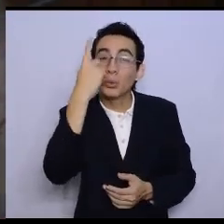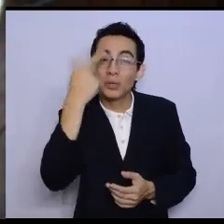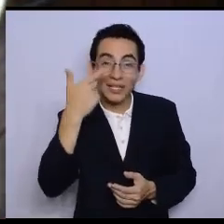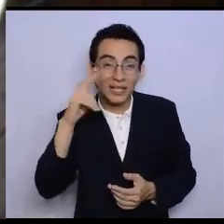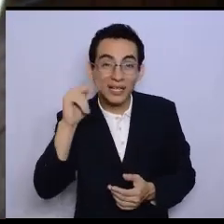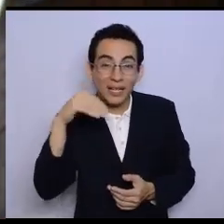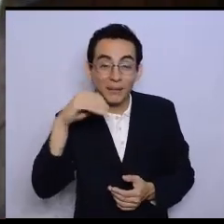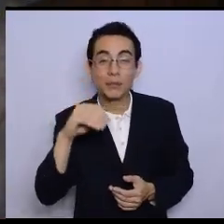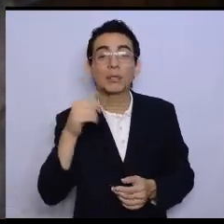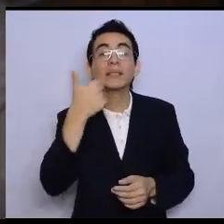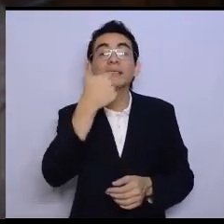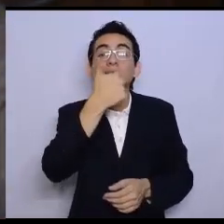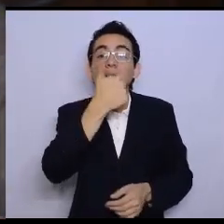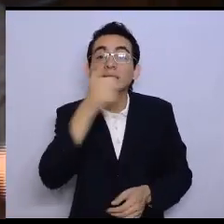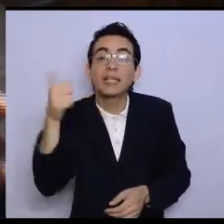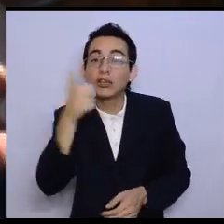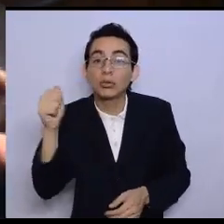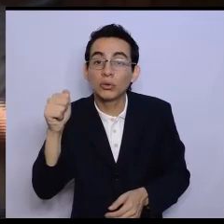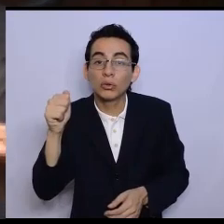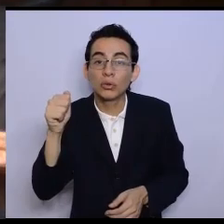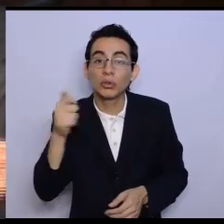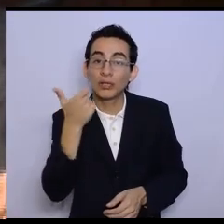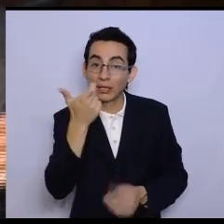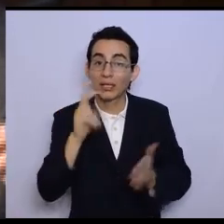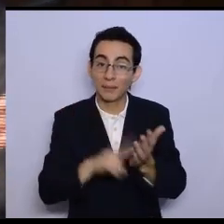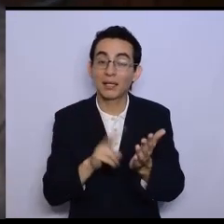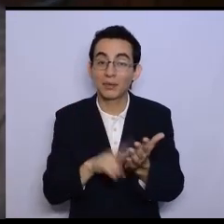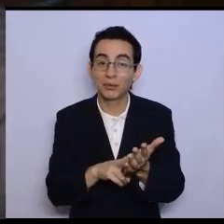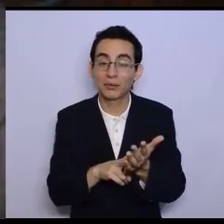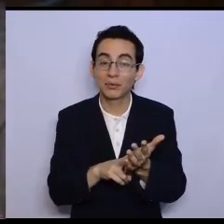pesos. Ok, entonces,